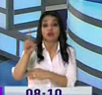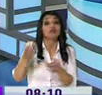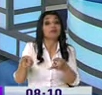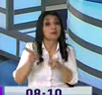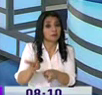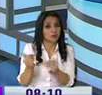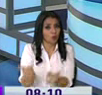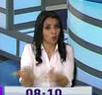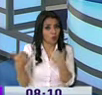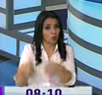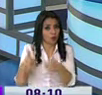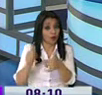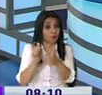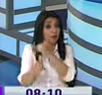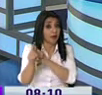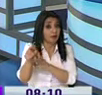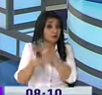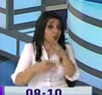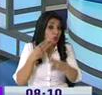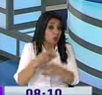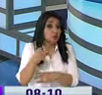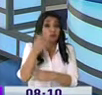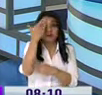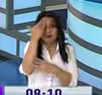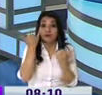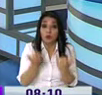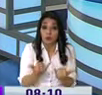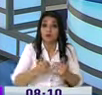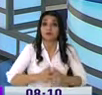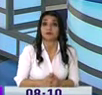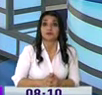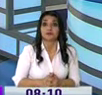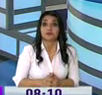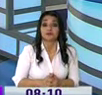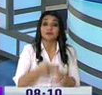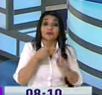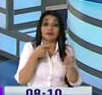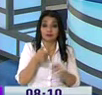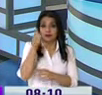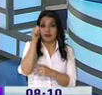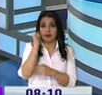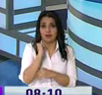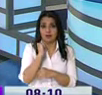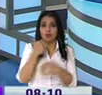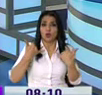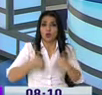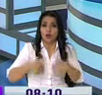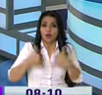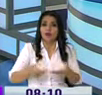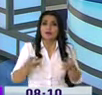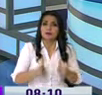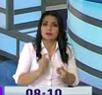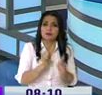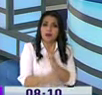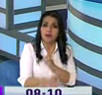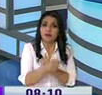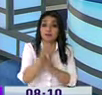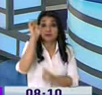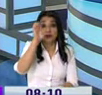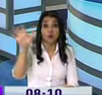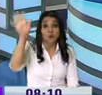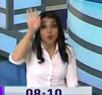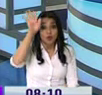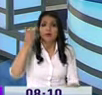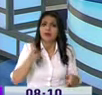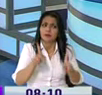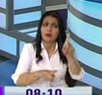se fue a la clasificación. Entonces ya sabremos. Miren, y desde el día de ayer se están jugando la clasificación en Europa, muchísimos